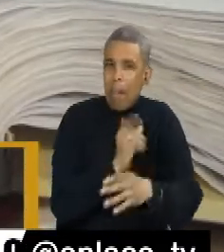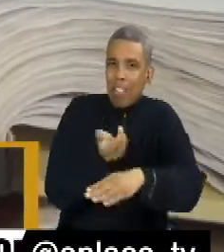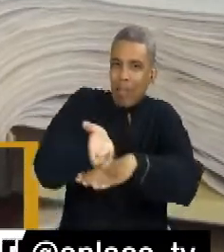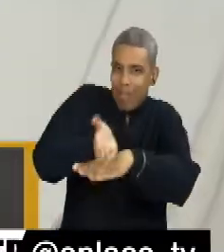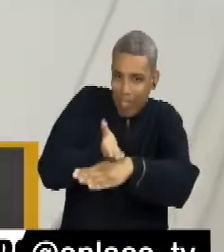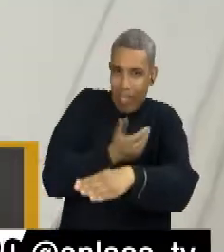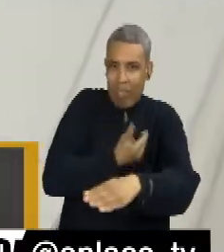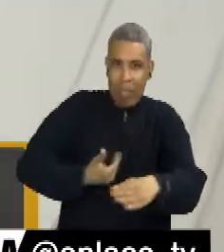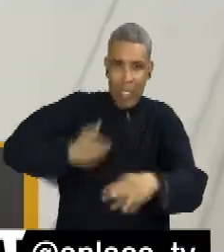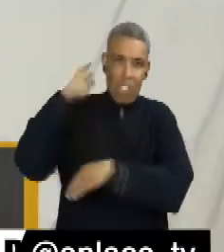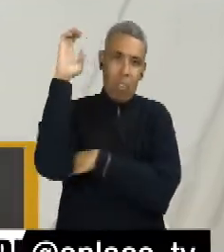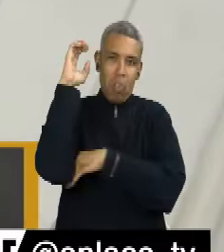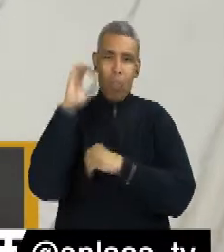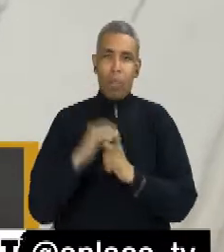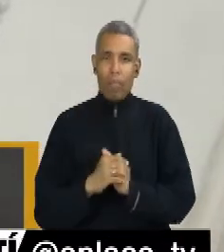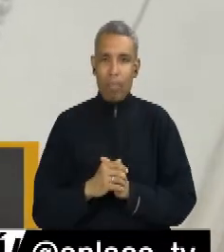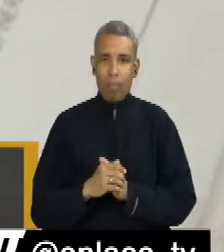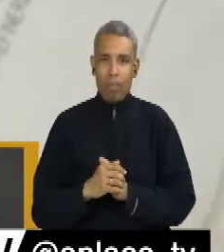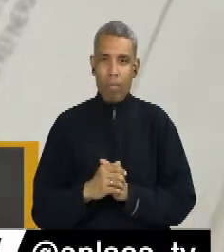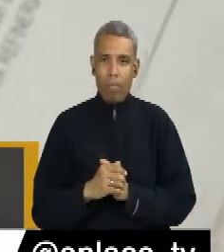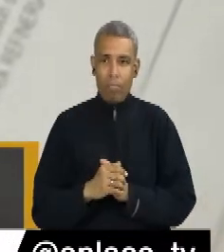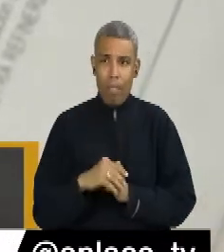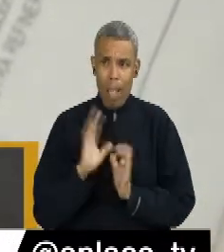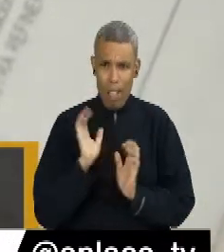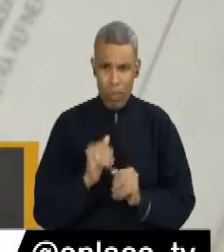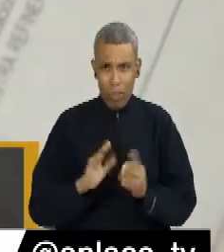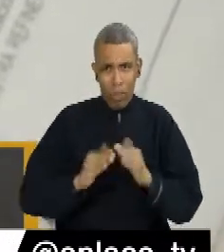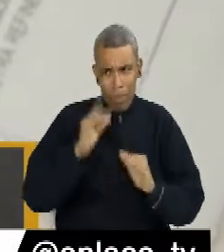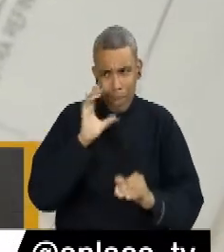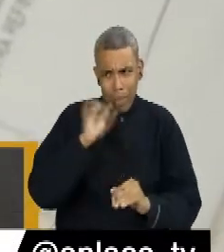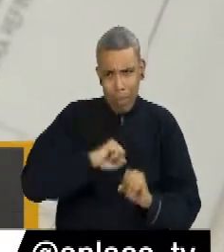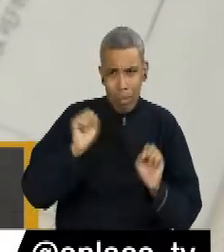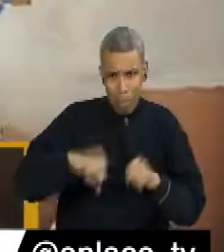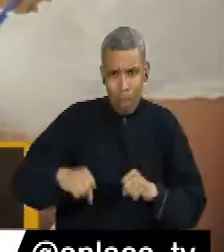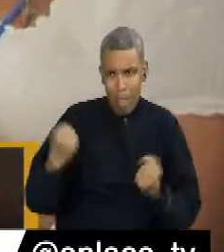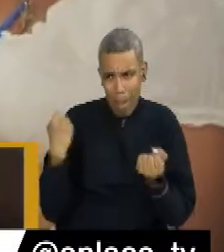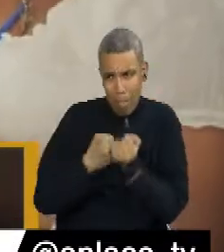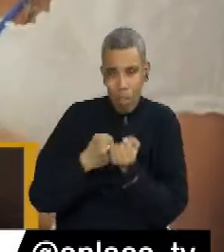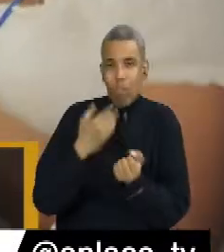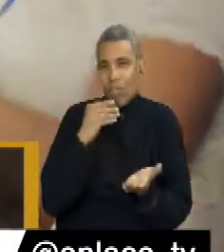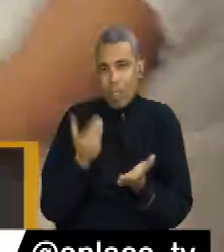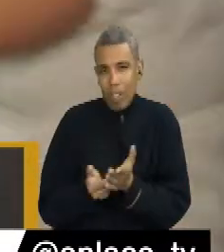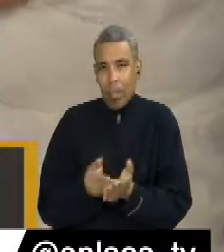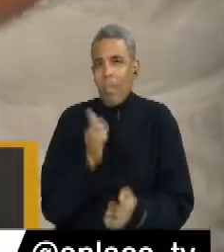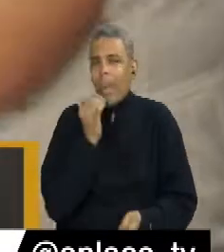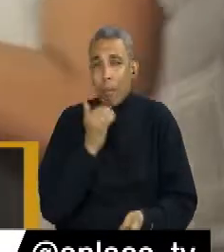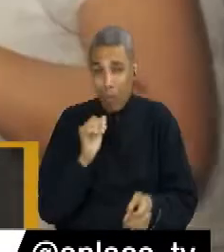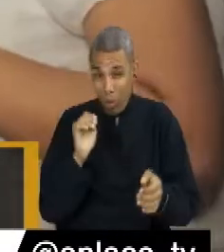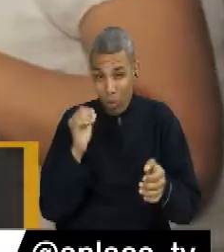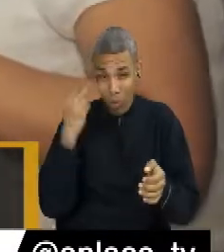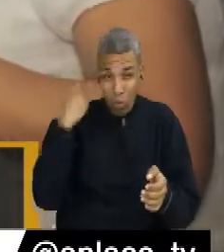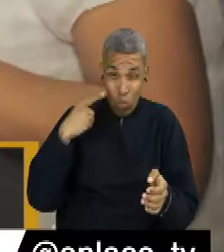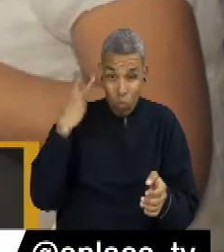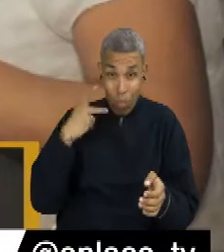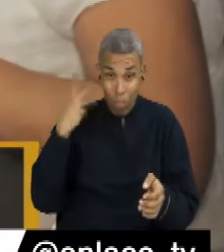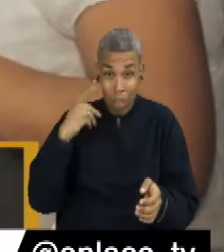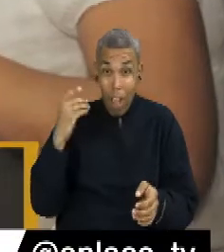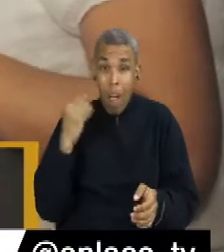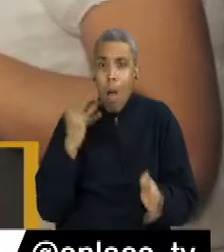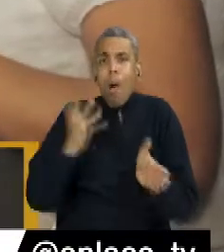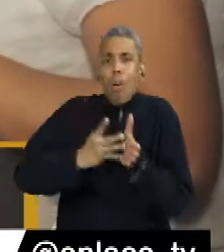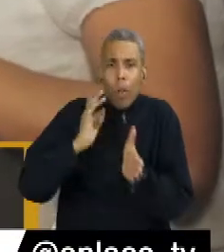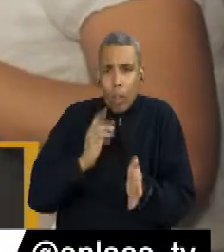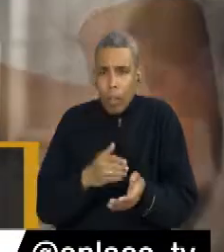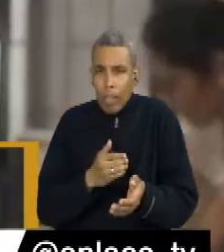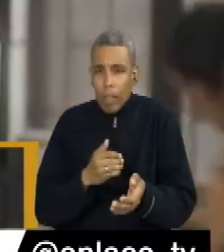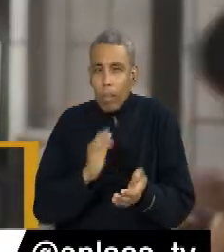Requiere el apoyo, y nosotros requerimos el apoyo de toda la ciudad. Entonces, sin embargo, decidimos hacerlo con solo esas firmas.